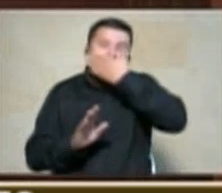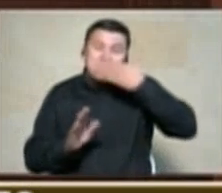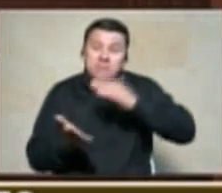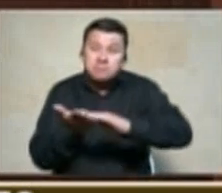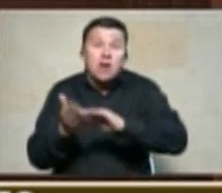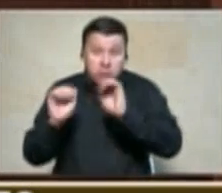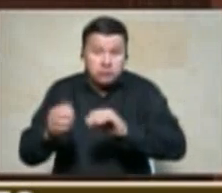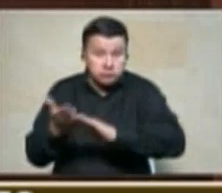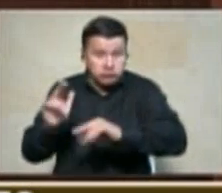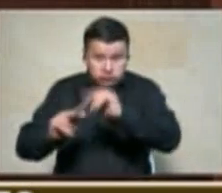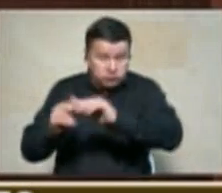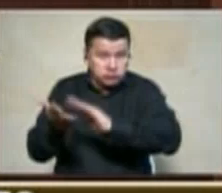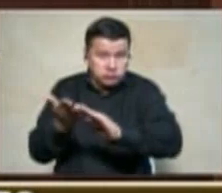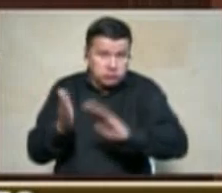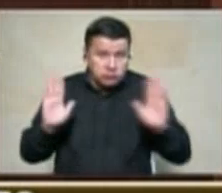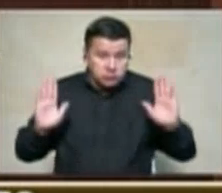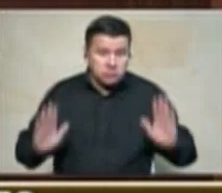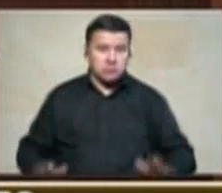Por supuesto que sí.